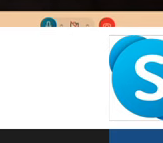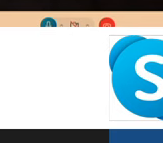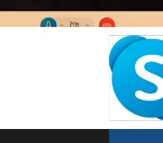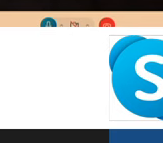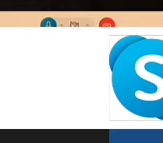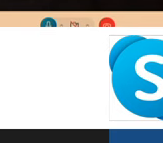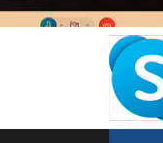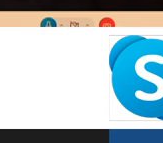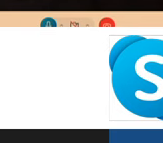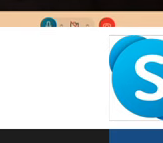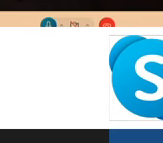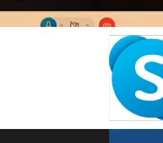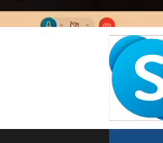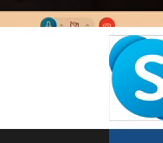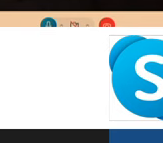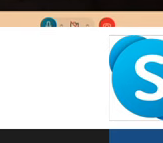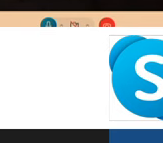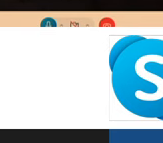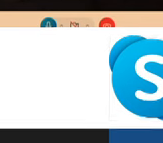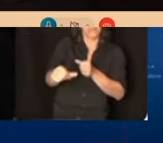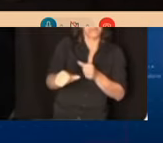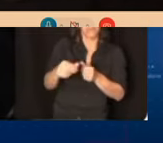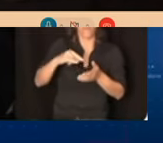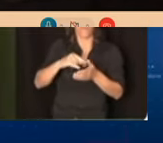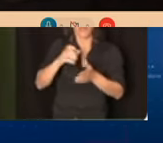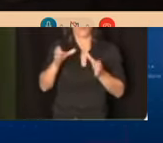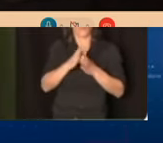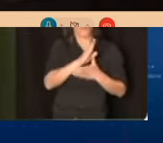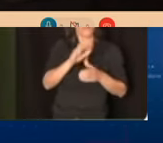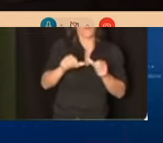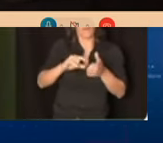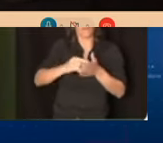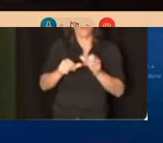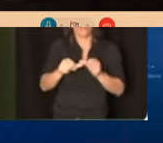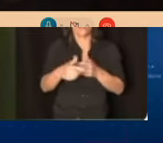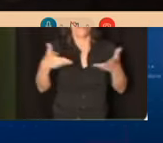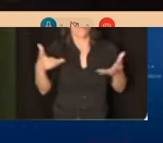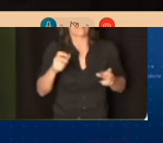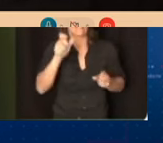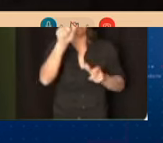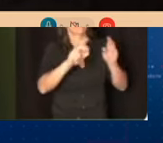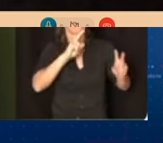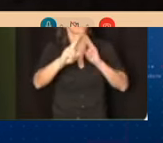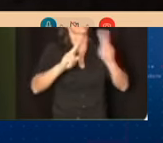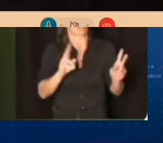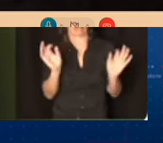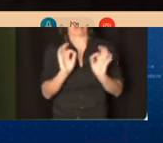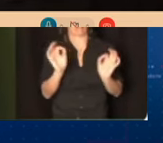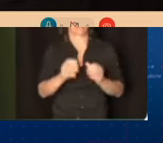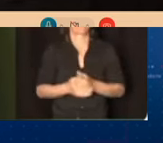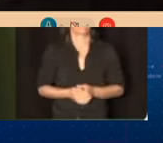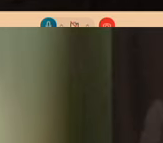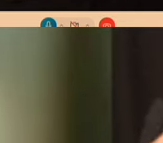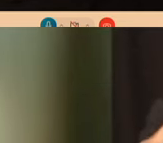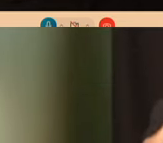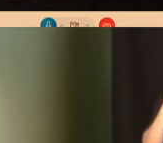la mitad de los que tienen derecho a voto. ¿Por qué cree usted que hay tanta abstención en Cataluña? Pues